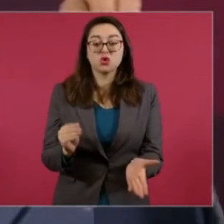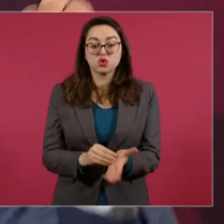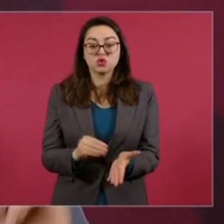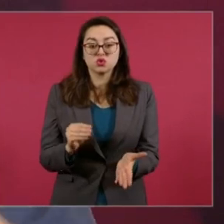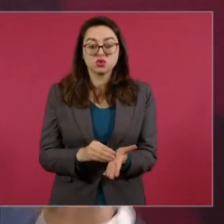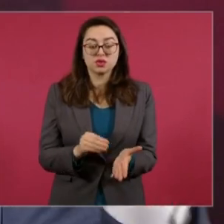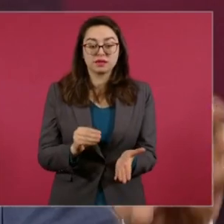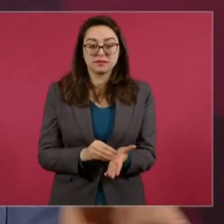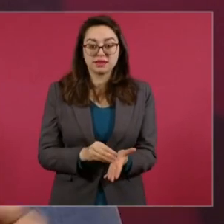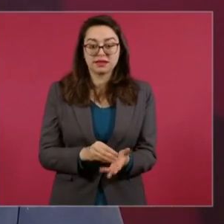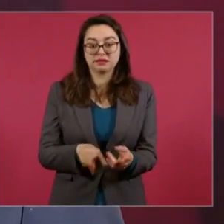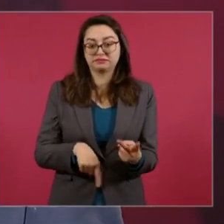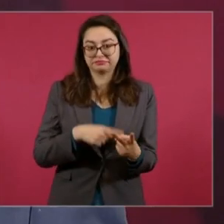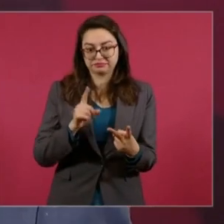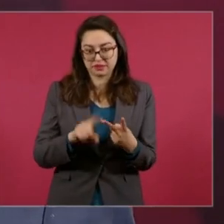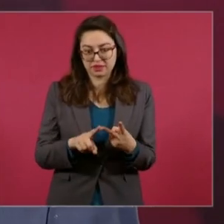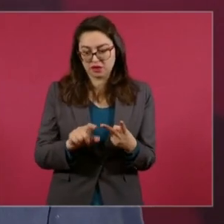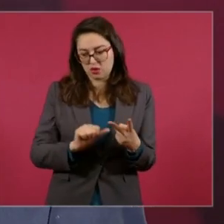Sarmiento, ¿no?